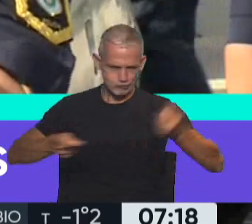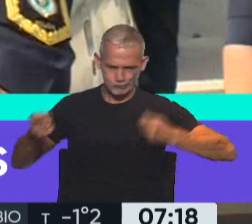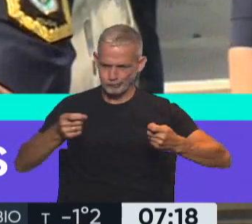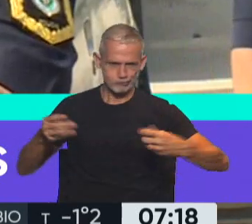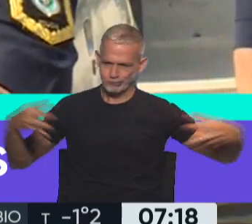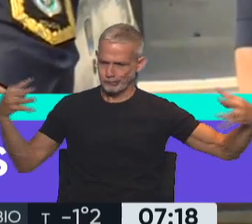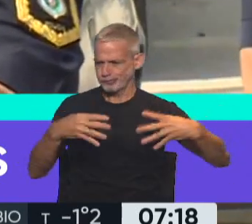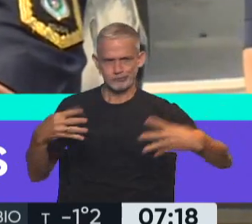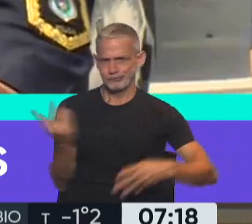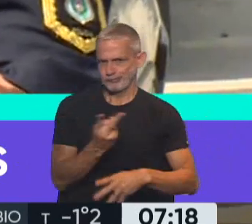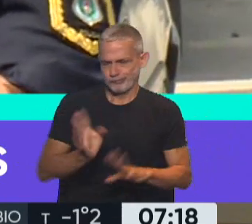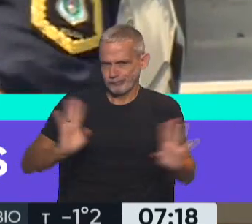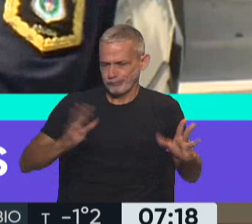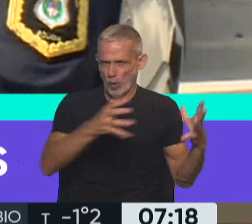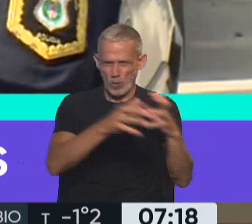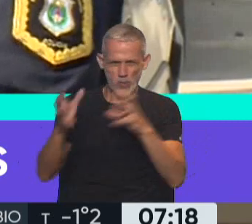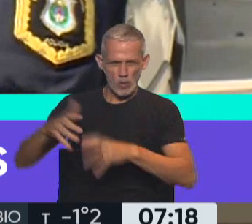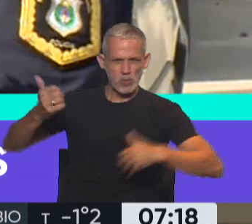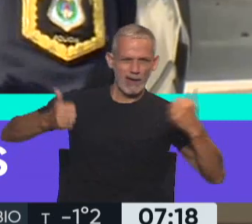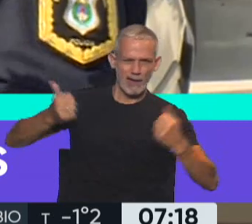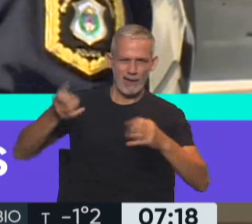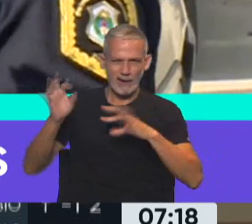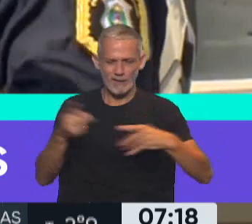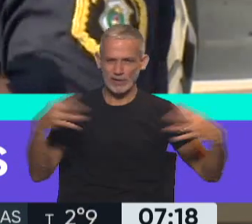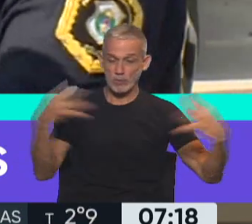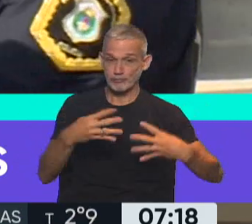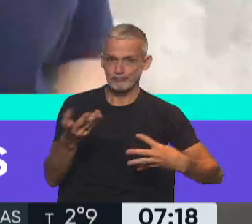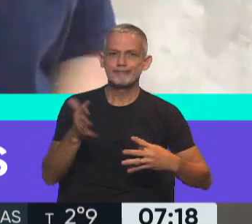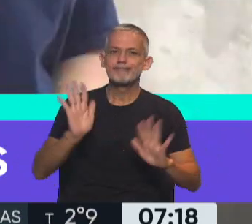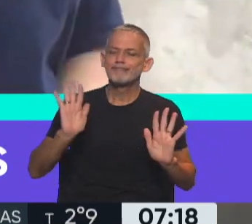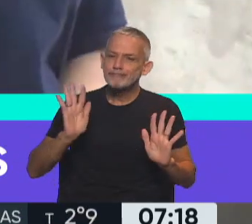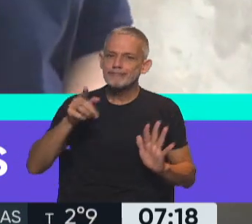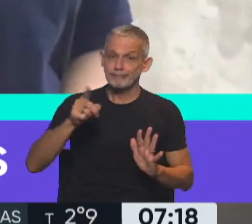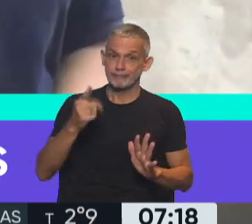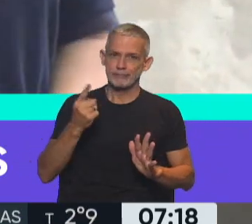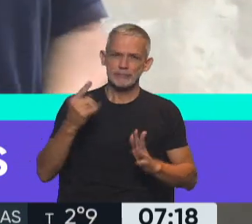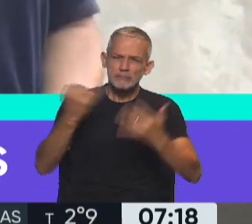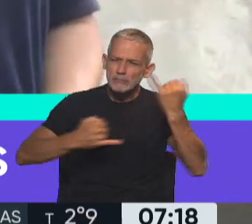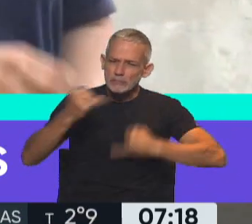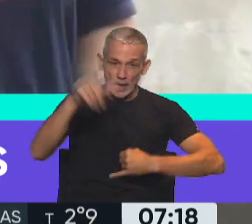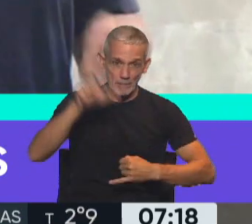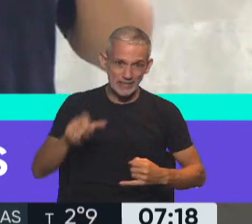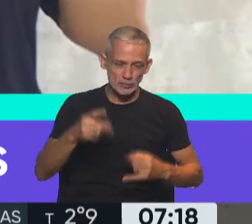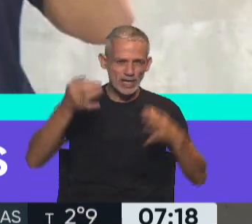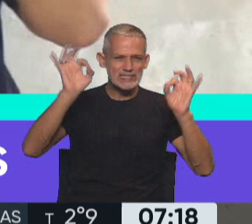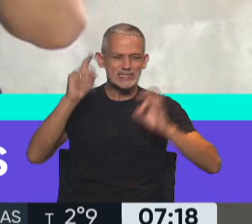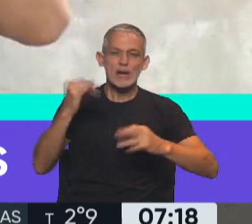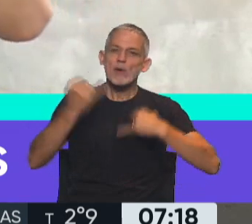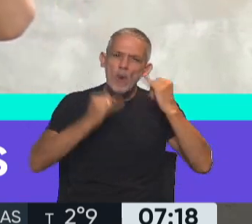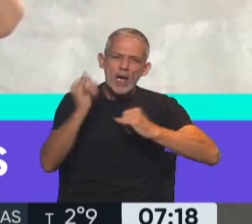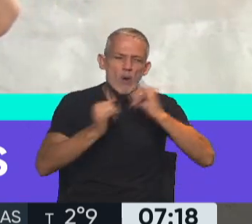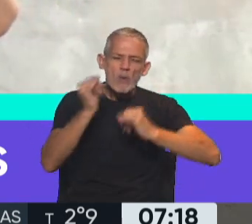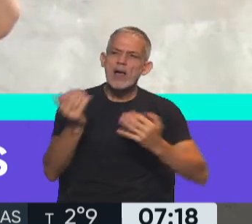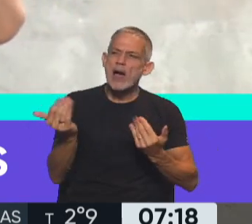narcos. Bueno, empieza a aparecer como muy fuerte, sobre todo a partir de los relatos de los sobrevivientes y